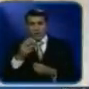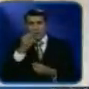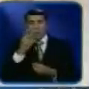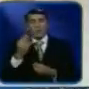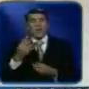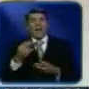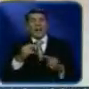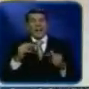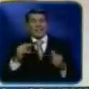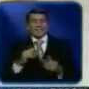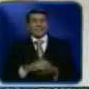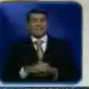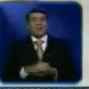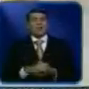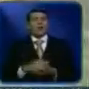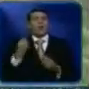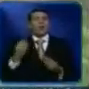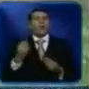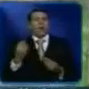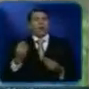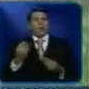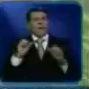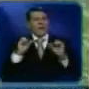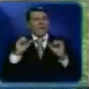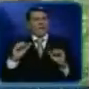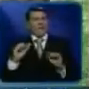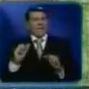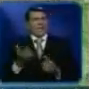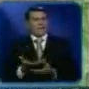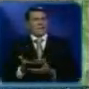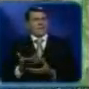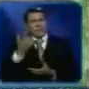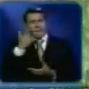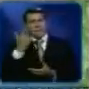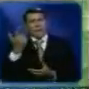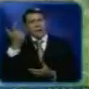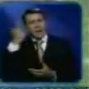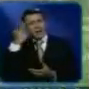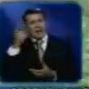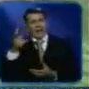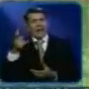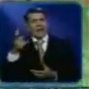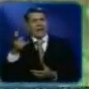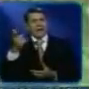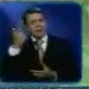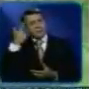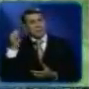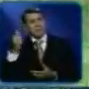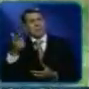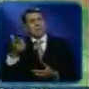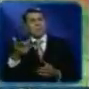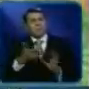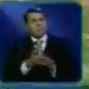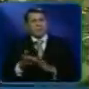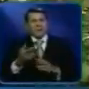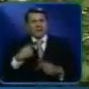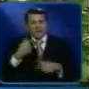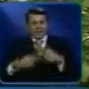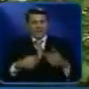grasa. ¿Y cómo hacemos para evitar o para retardar la aparición de Alzheimer aunque tenga causa